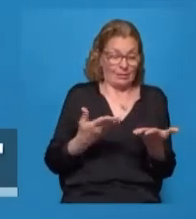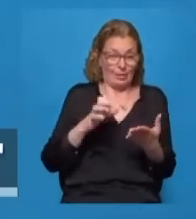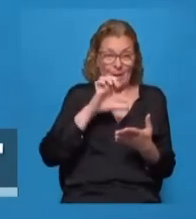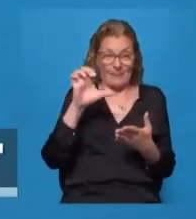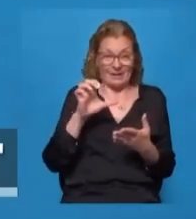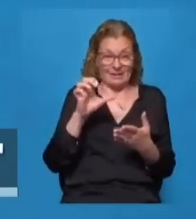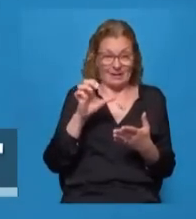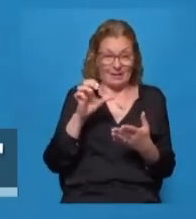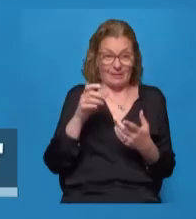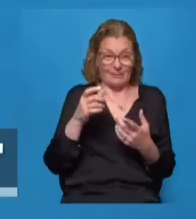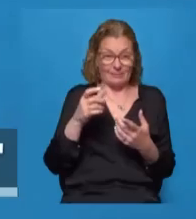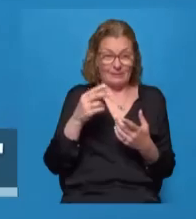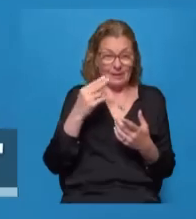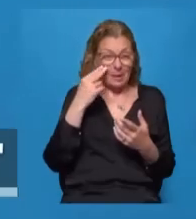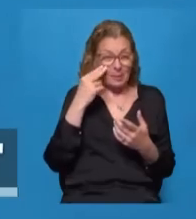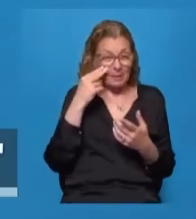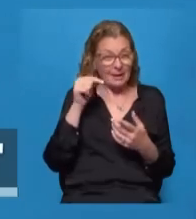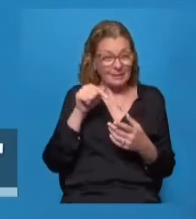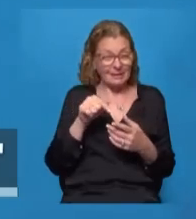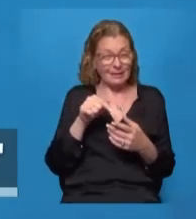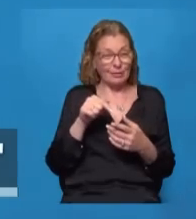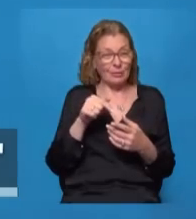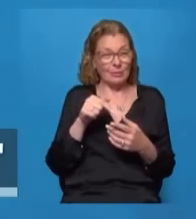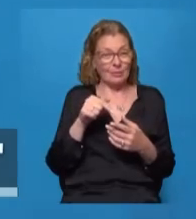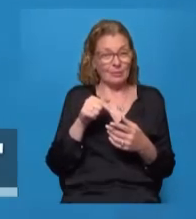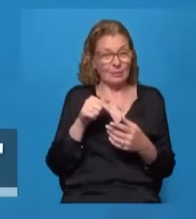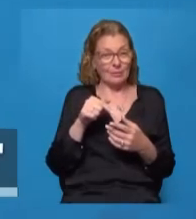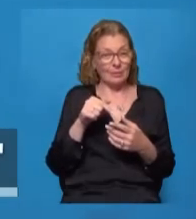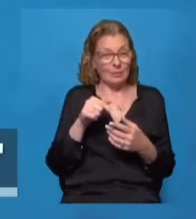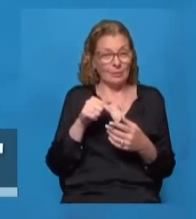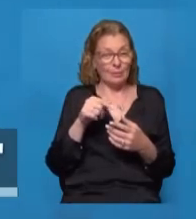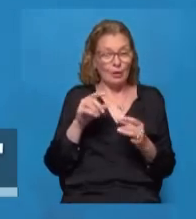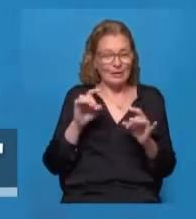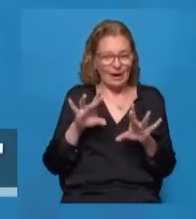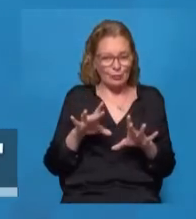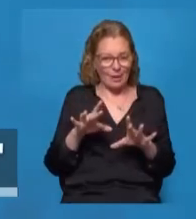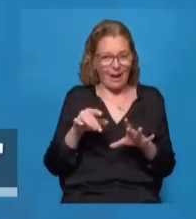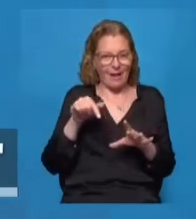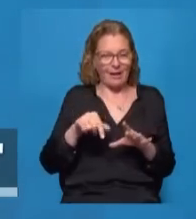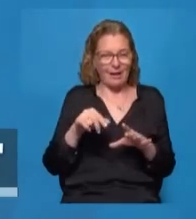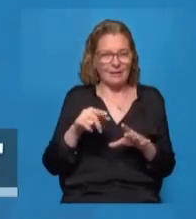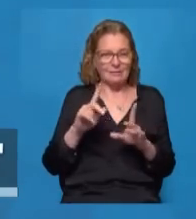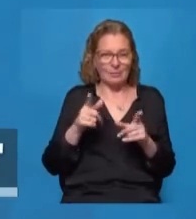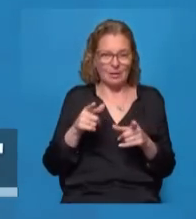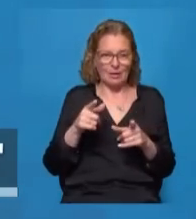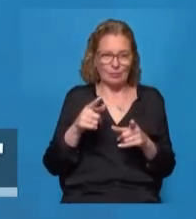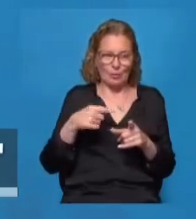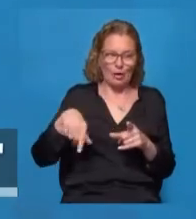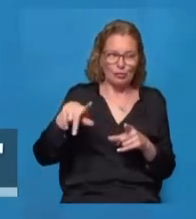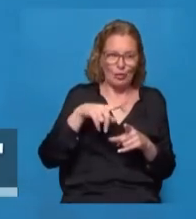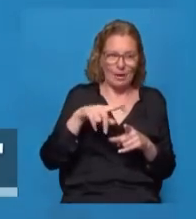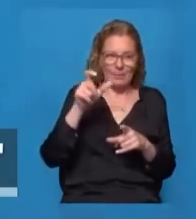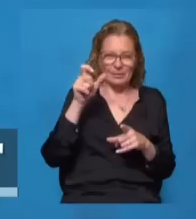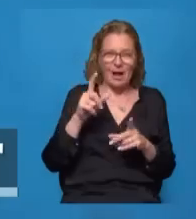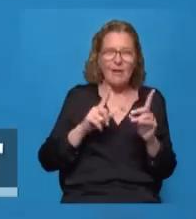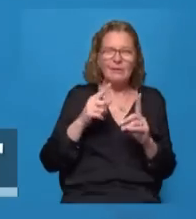transnacionales y el efecto que eso tiene sobre nuestros recursos naturales y sobre nuestra soberanía hay